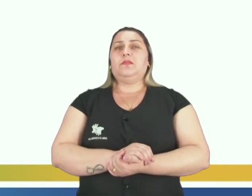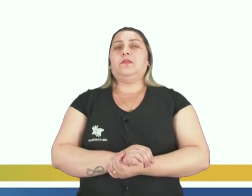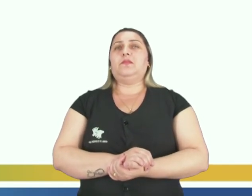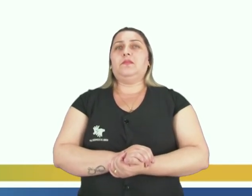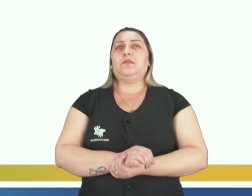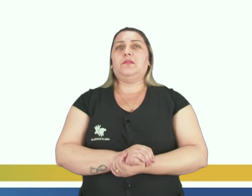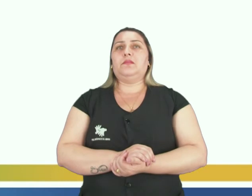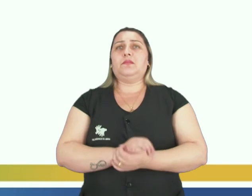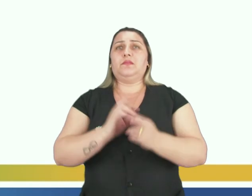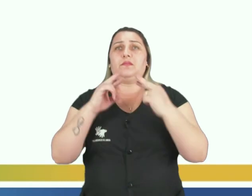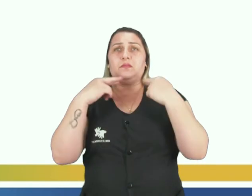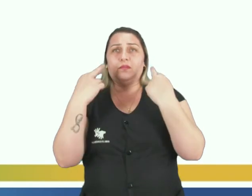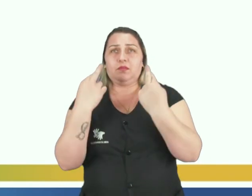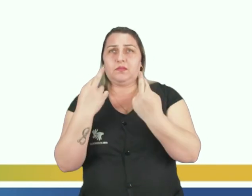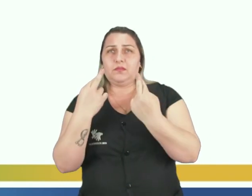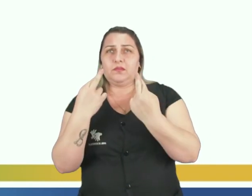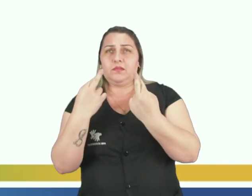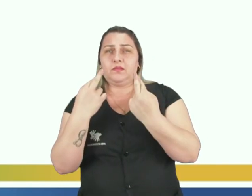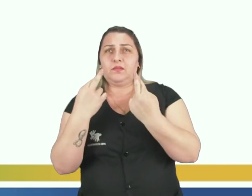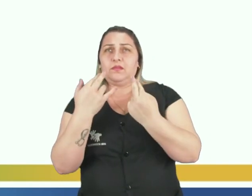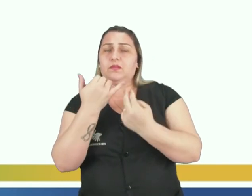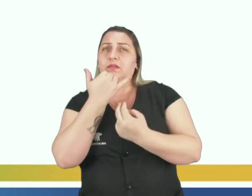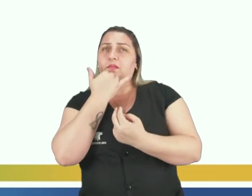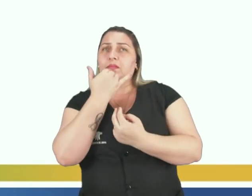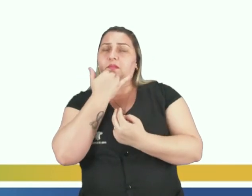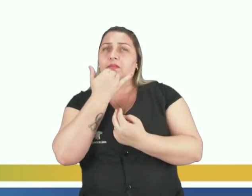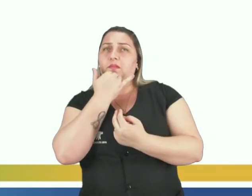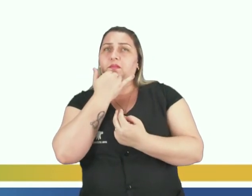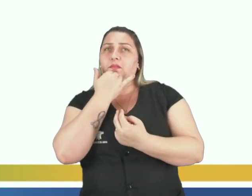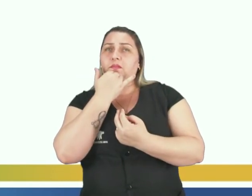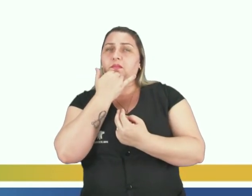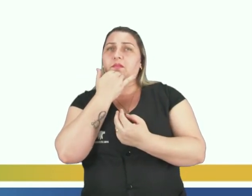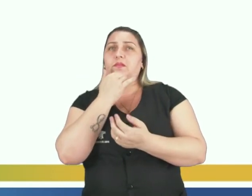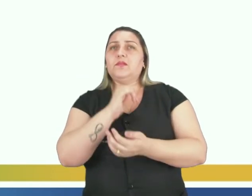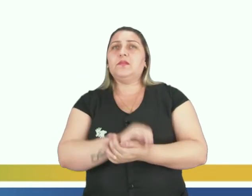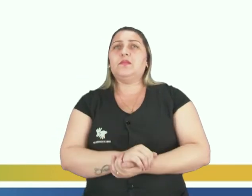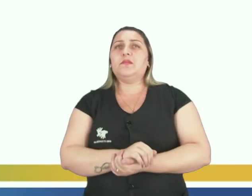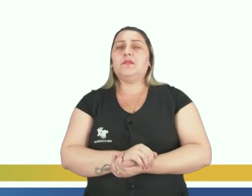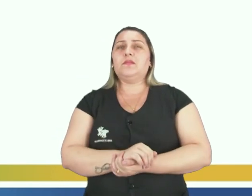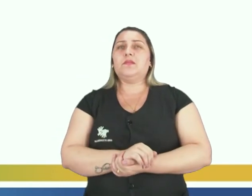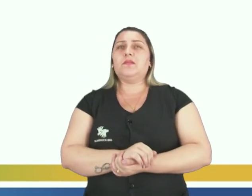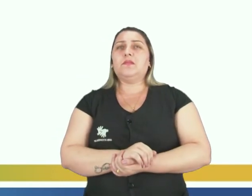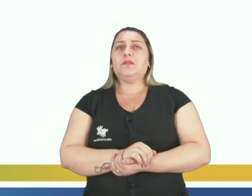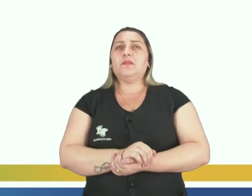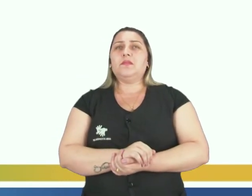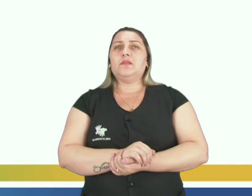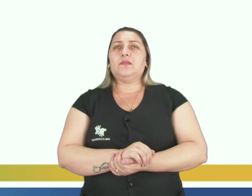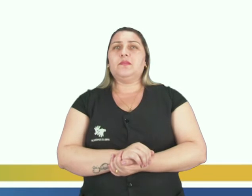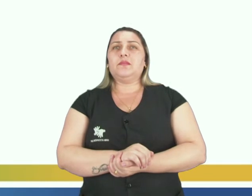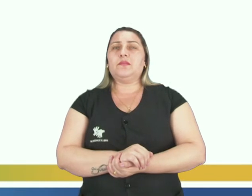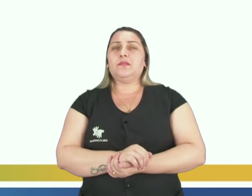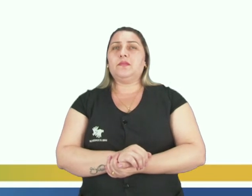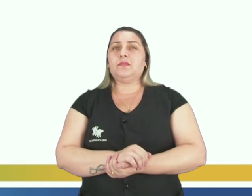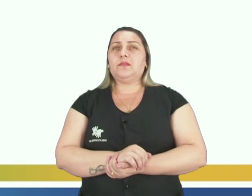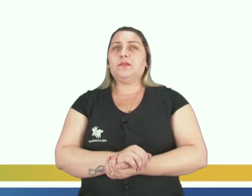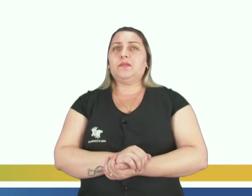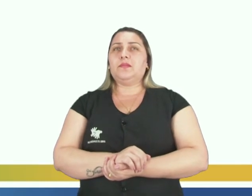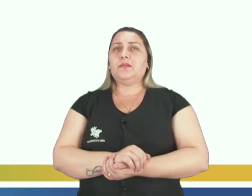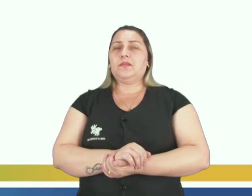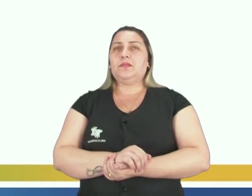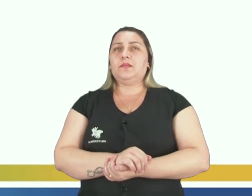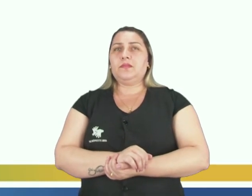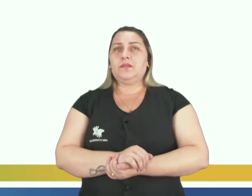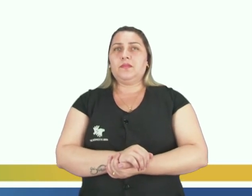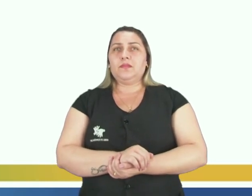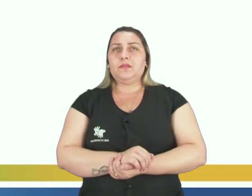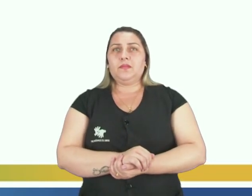ceseo con S, con C, consejo, con la variante interdental, y consejo para ahí el